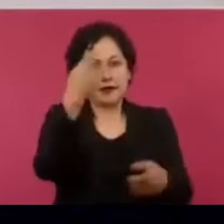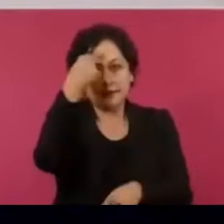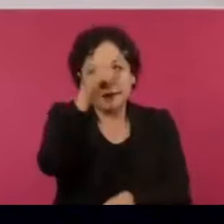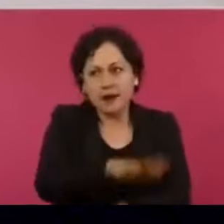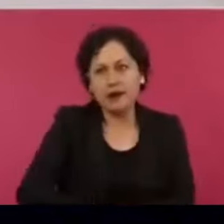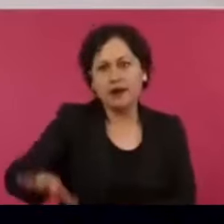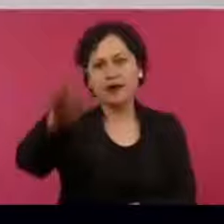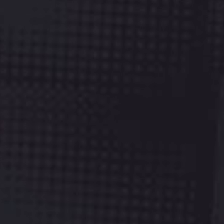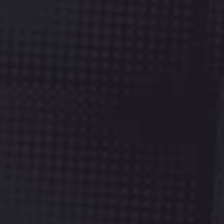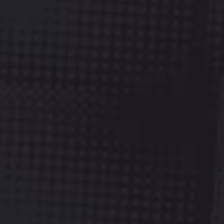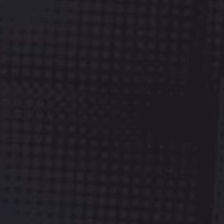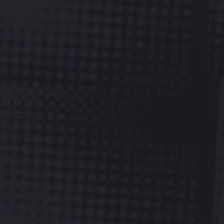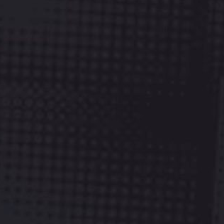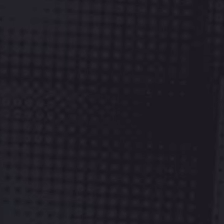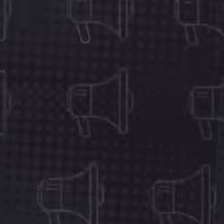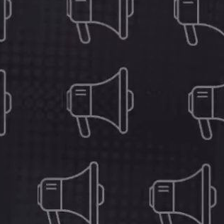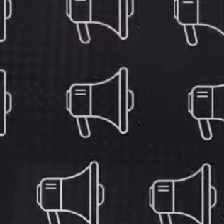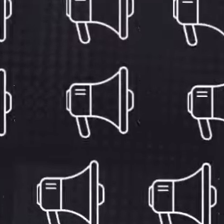de México